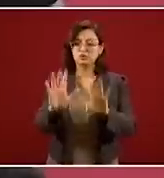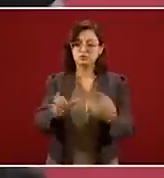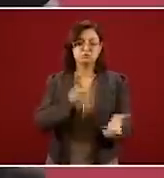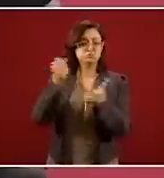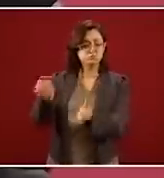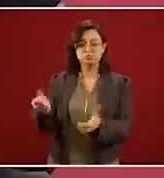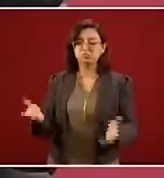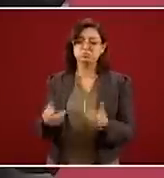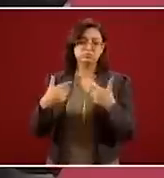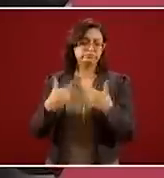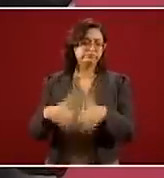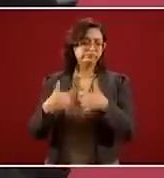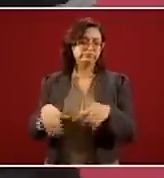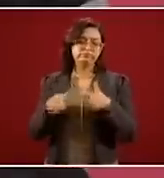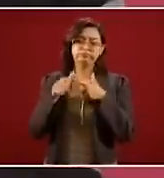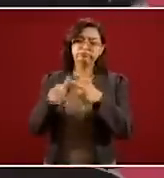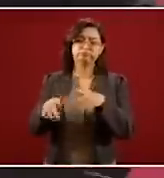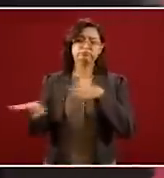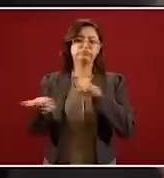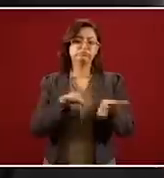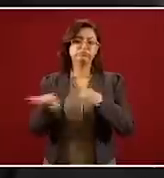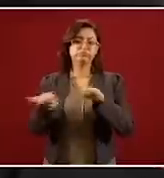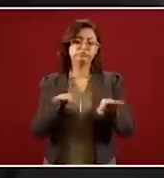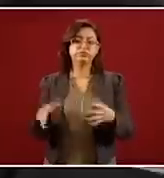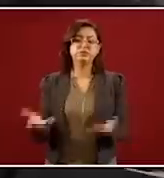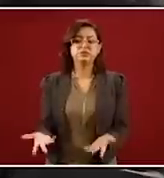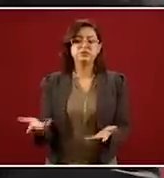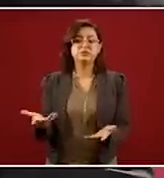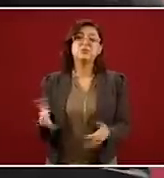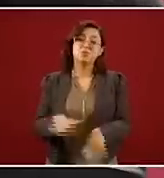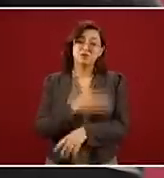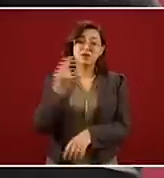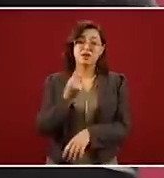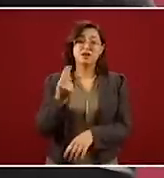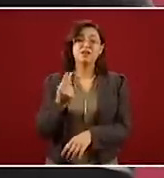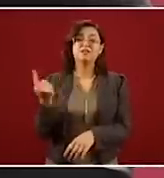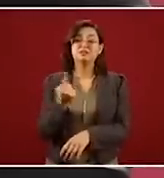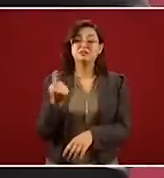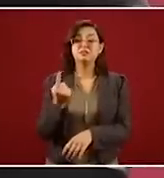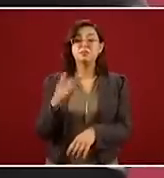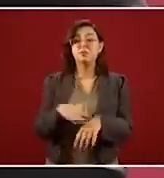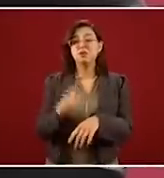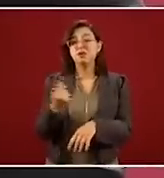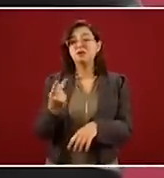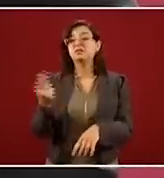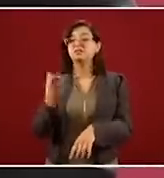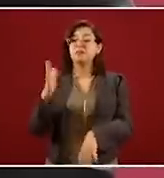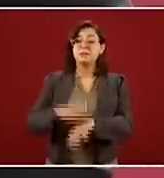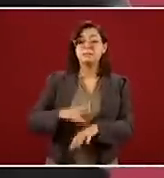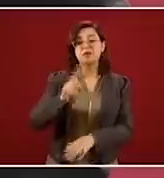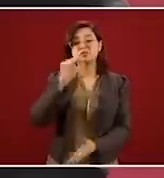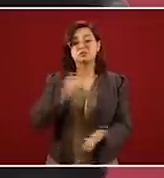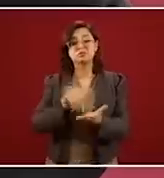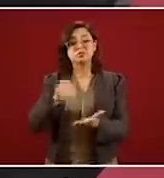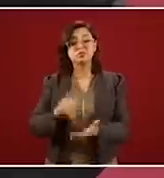invirtiendo. Se necesitan otros 2,000 millones de dólares en el caso de